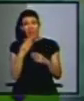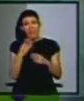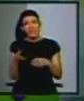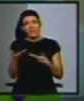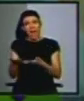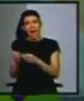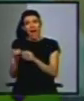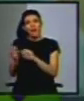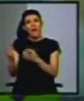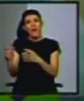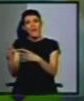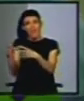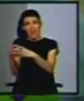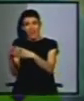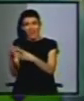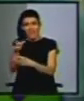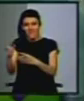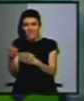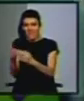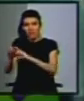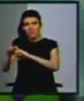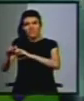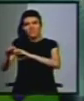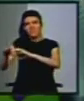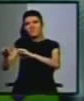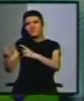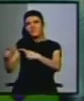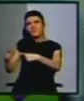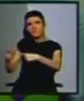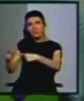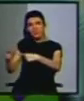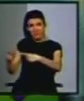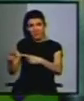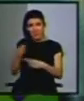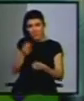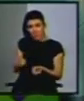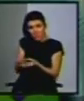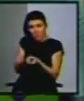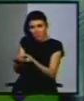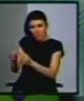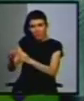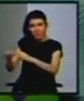ellos. Punto tres, que